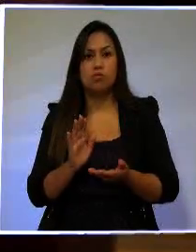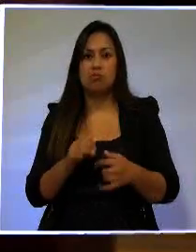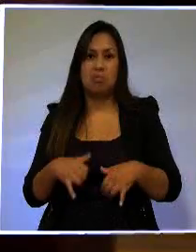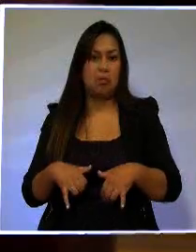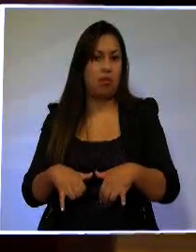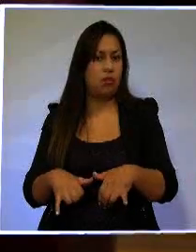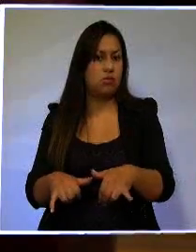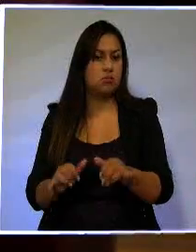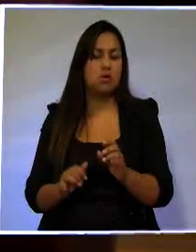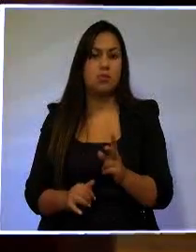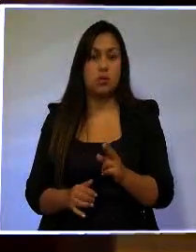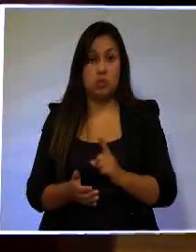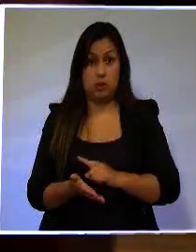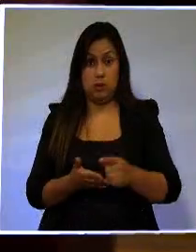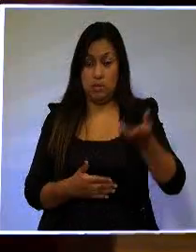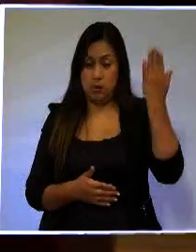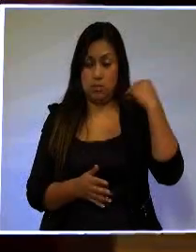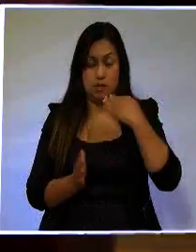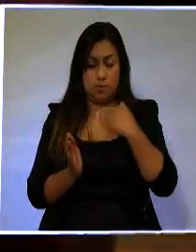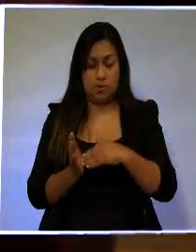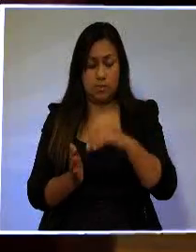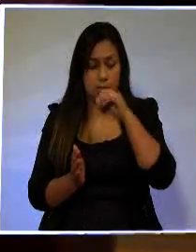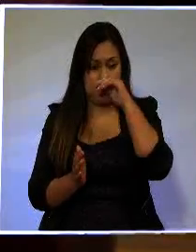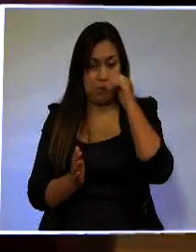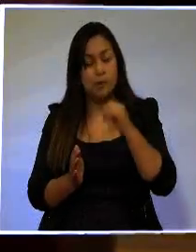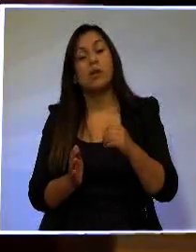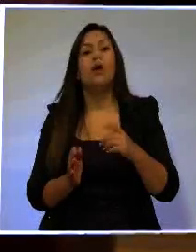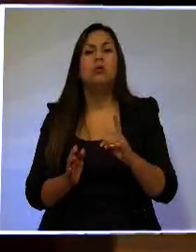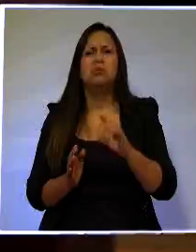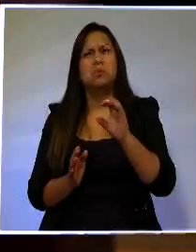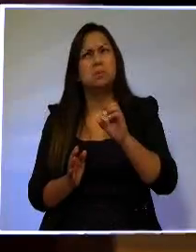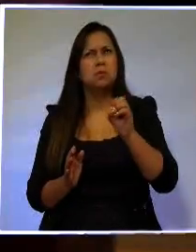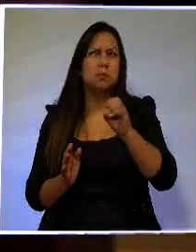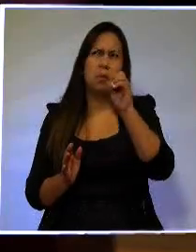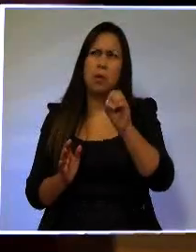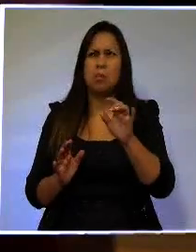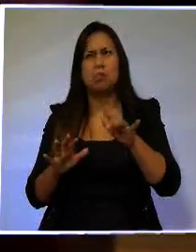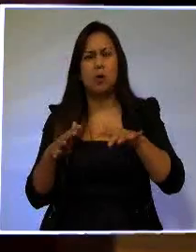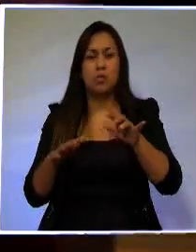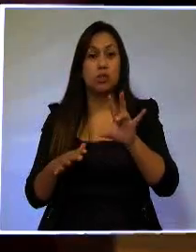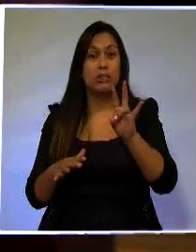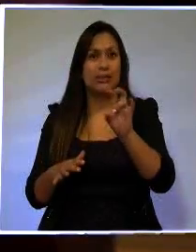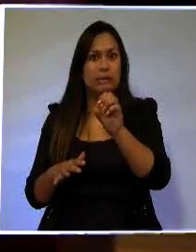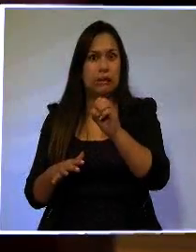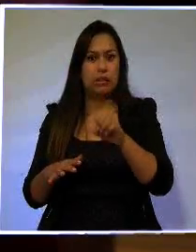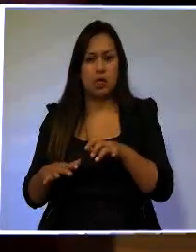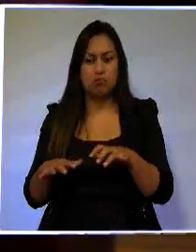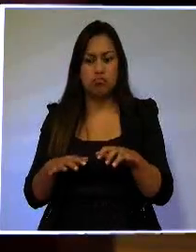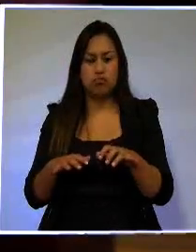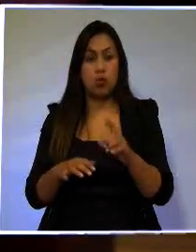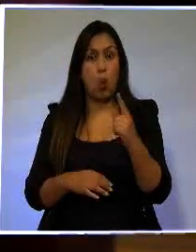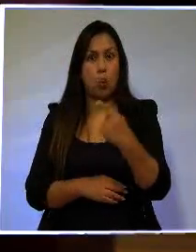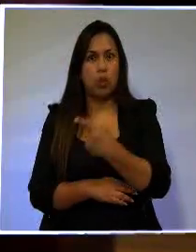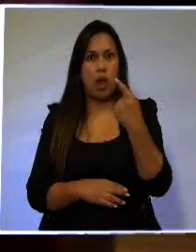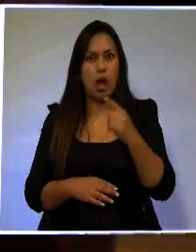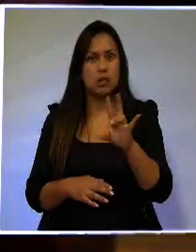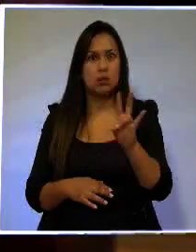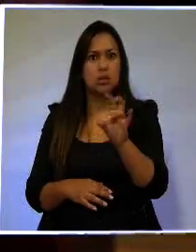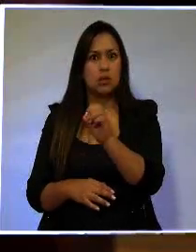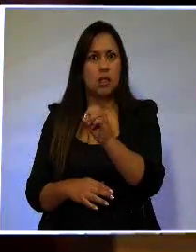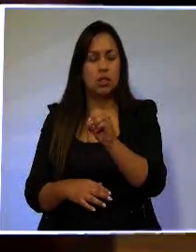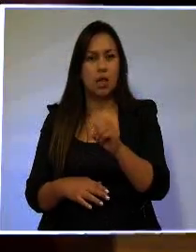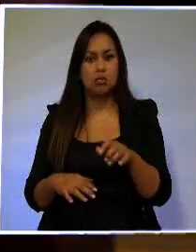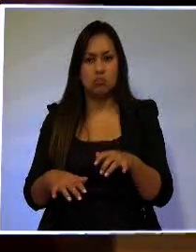la semana pasada por ejemplo nosotros teníamos un promedio de 70 sismos eh por día no después